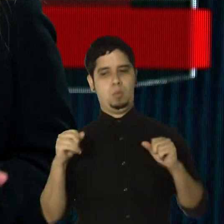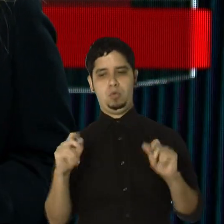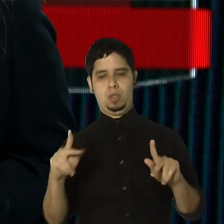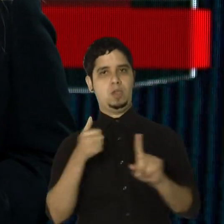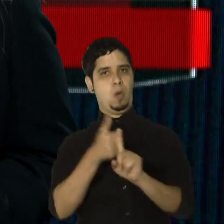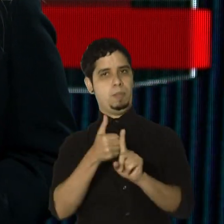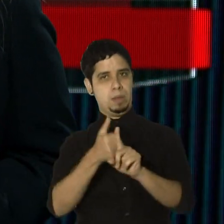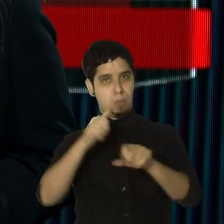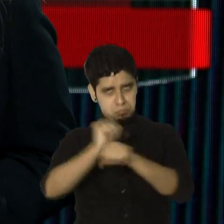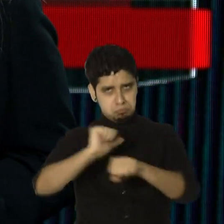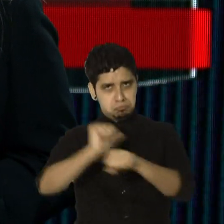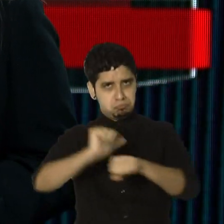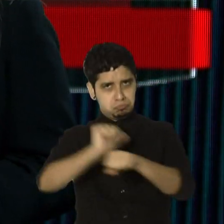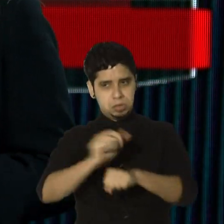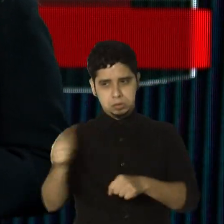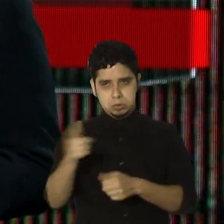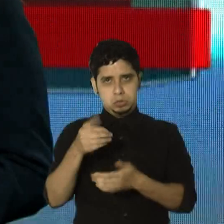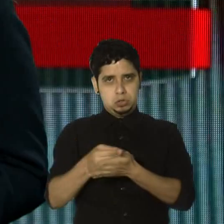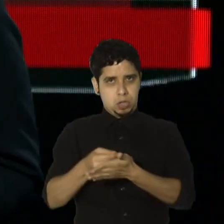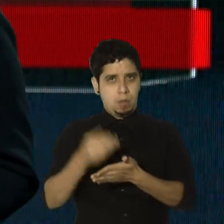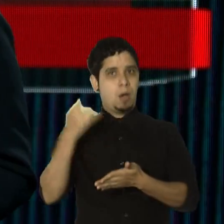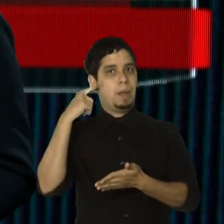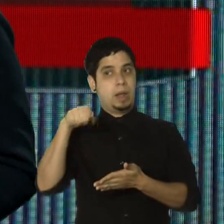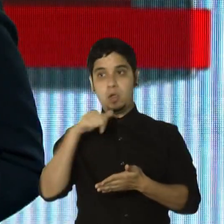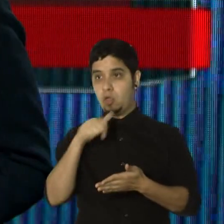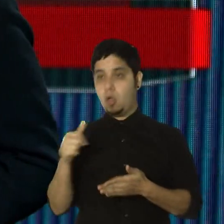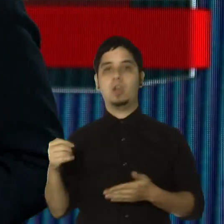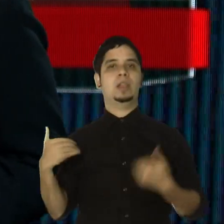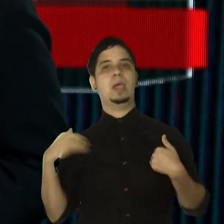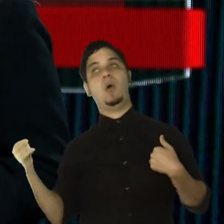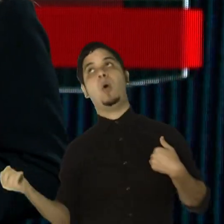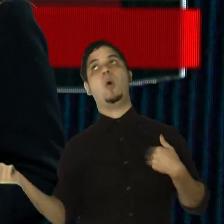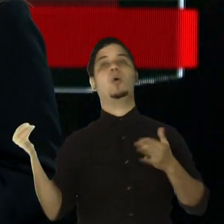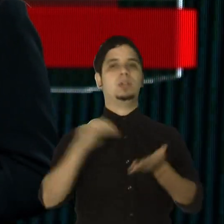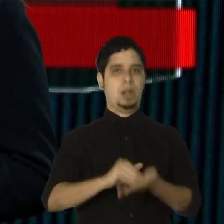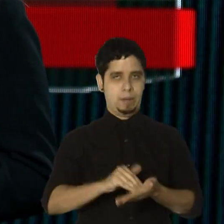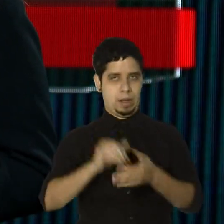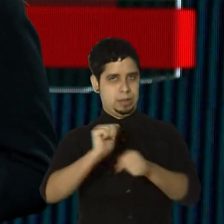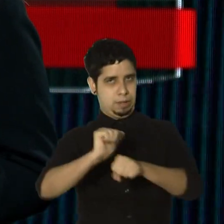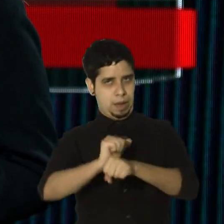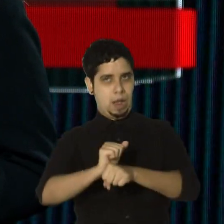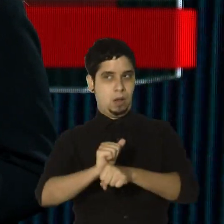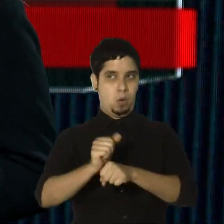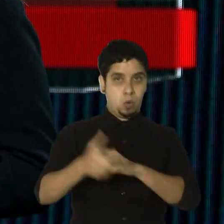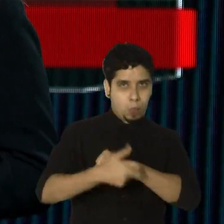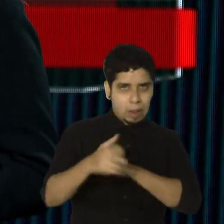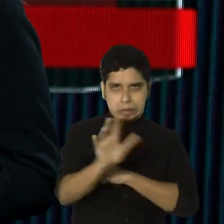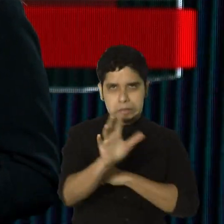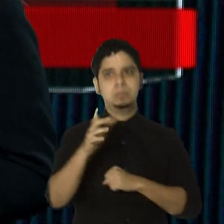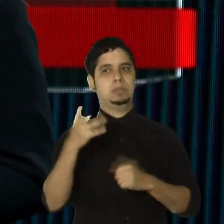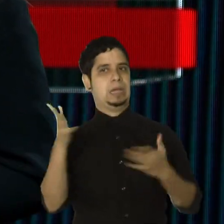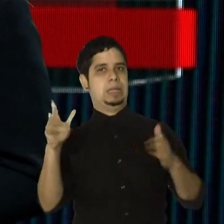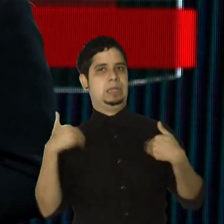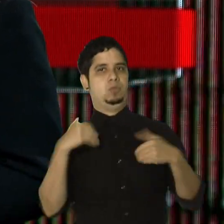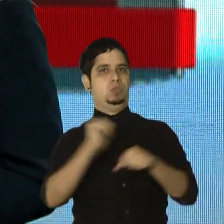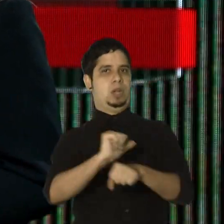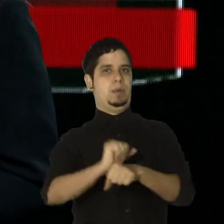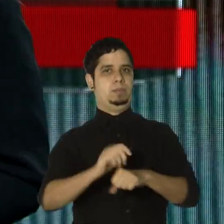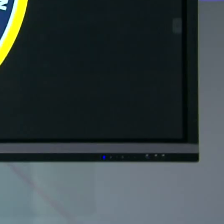de autoemplearse y así entonces no vuelven a delinquir, que ese es el propósito de nosotros en el programa mejor conocido como PEAT-C.